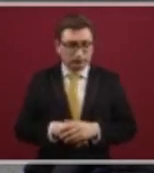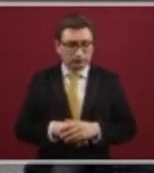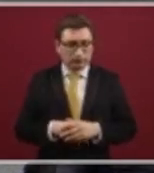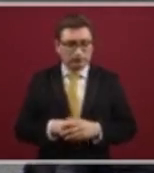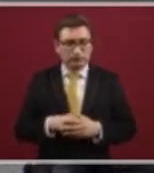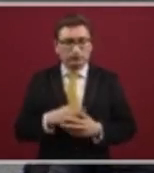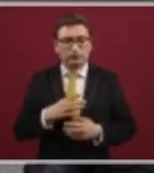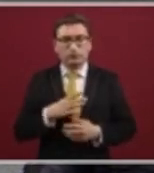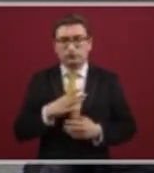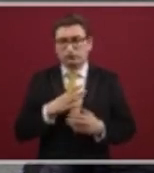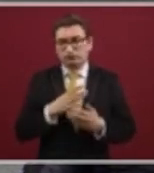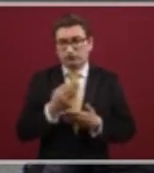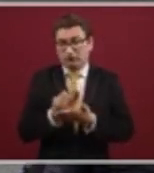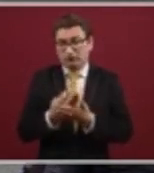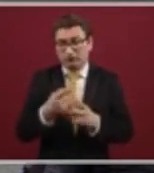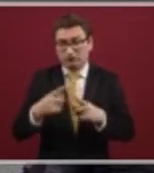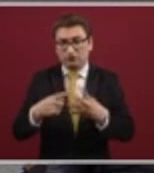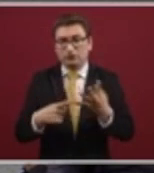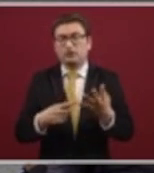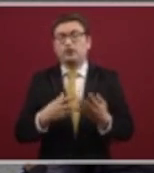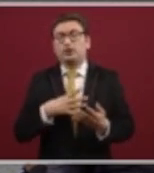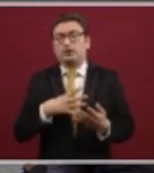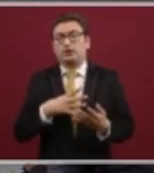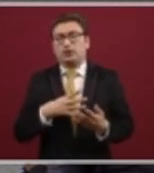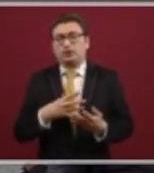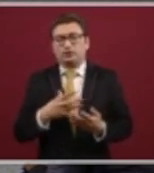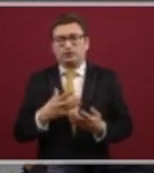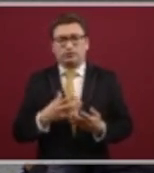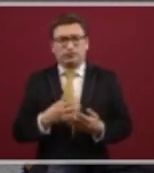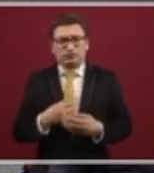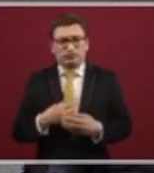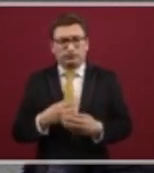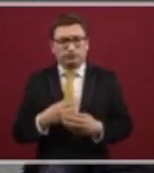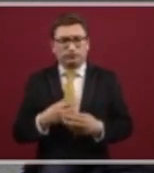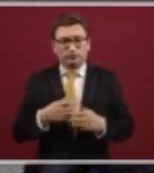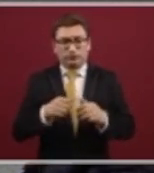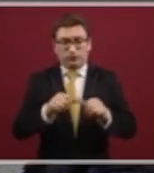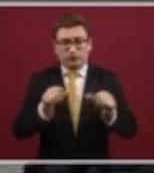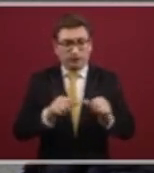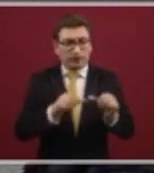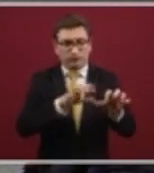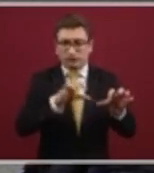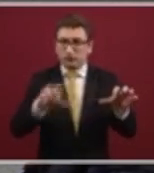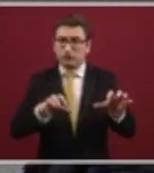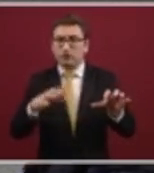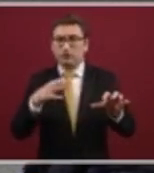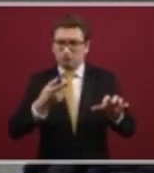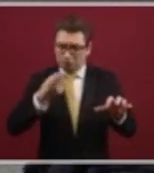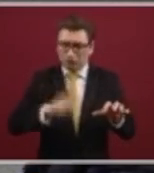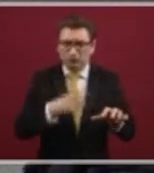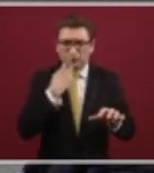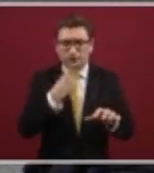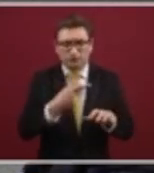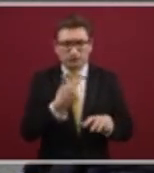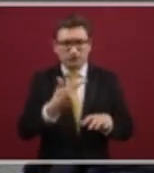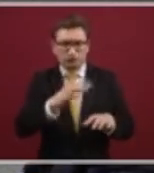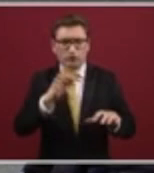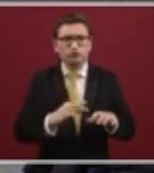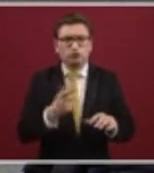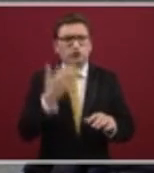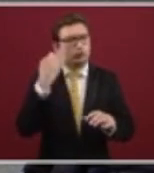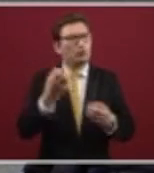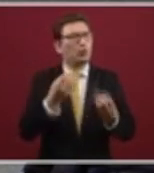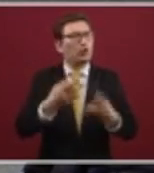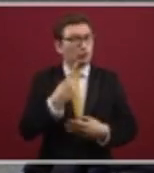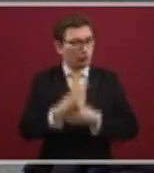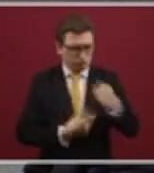recintos fiscalizados. Tienen que forzar a los encargados de esas áreas, o me cumples el 7%, ¿cuánto tiempo necesitas? Un año,